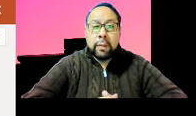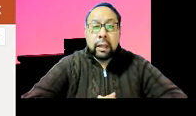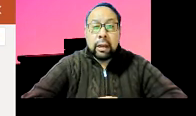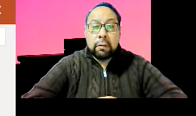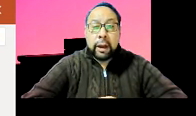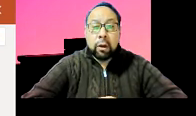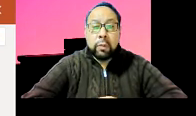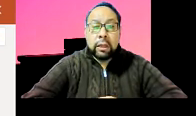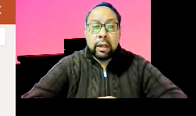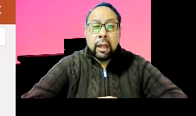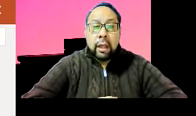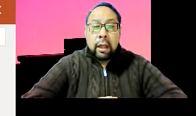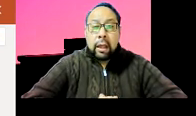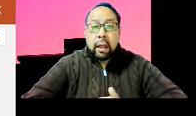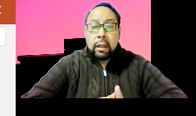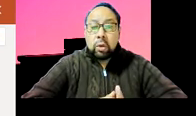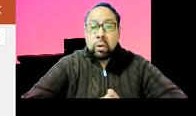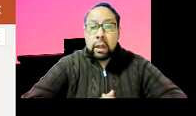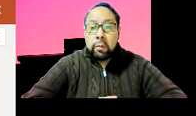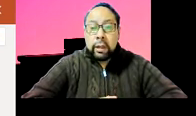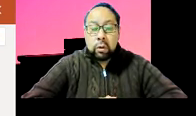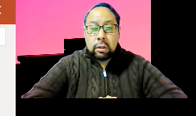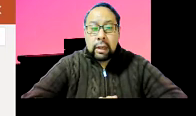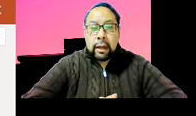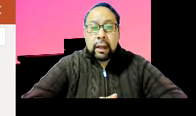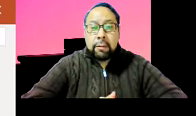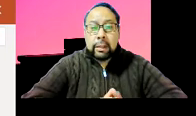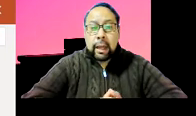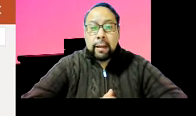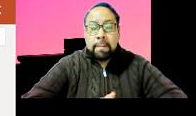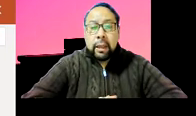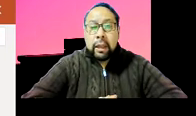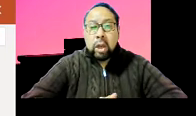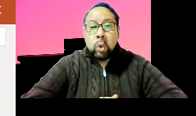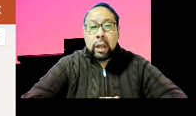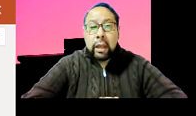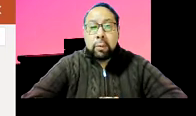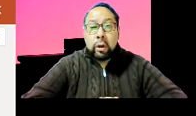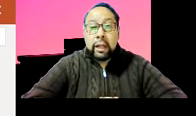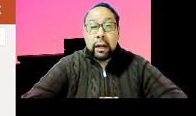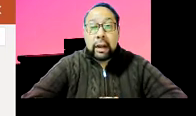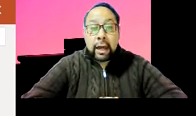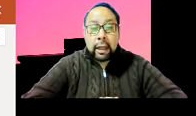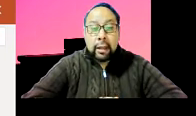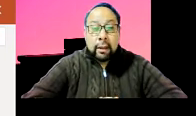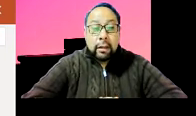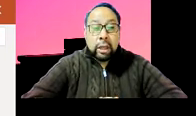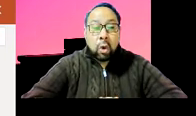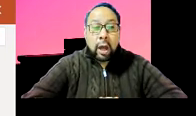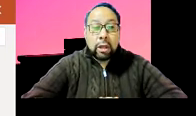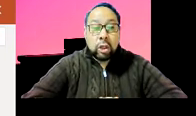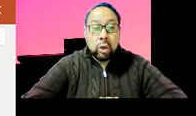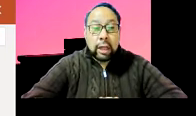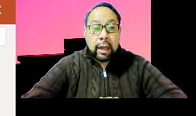son fundamentales para convencer de tus argumentos. La clave está en nunca imponer nada